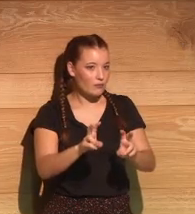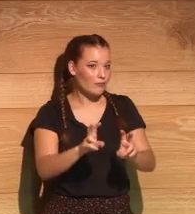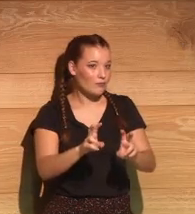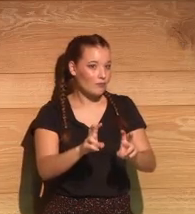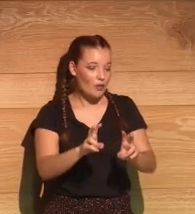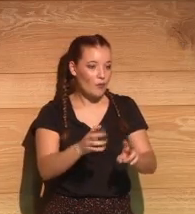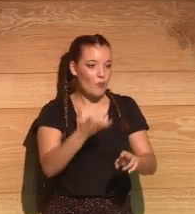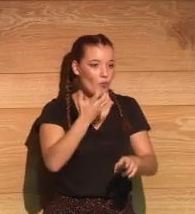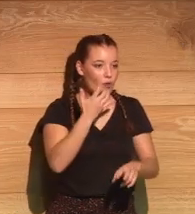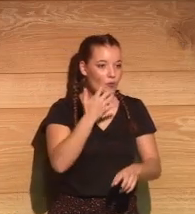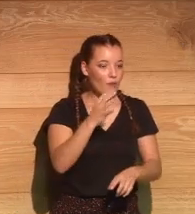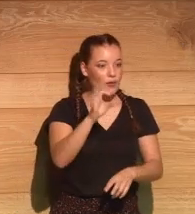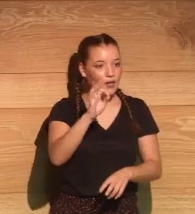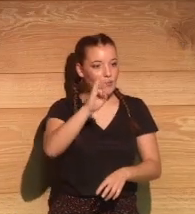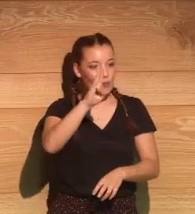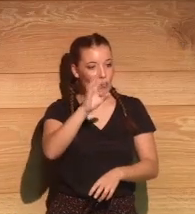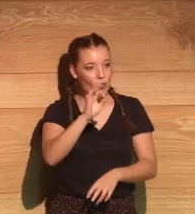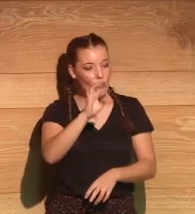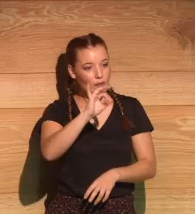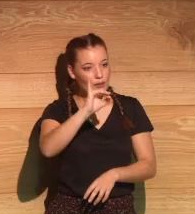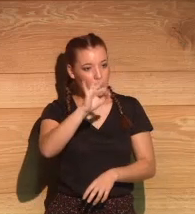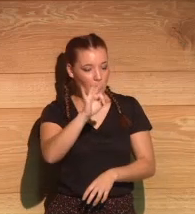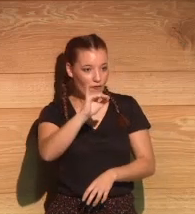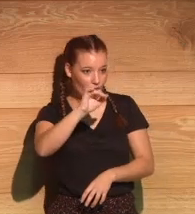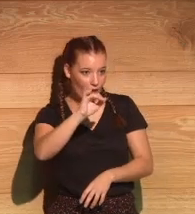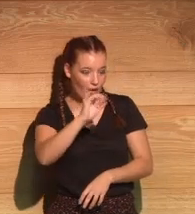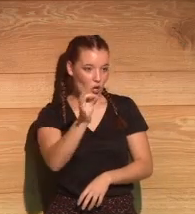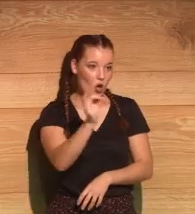esto Spotify, por ejemplo, pues el tipo de